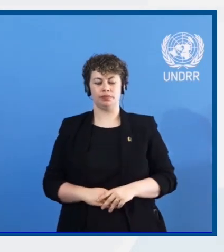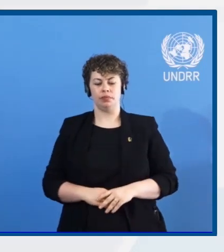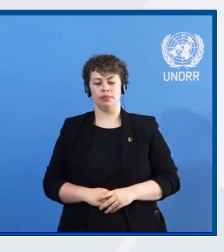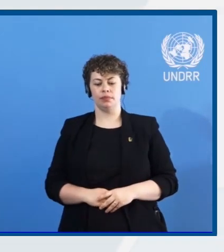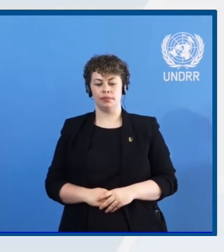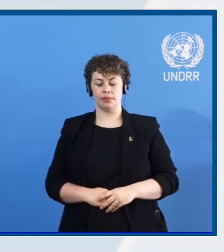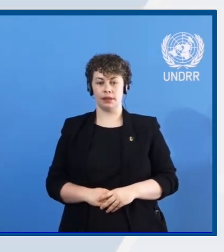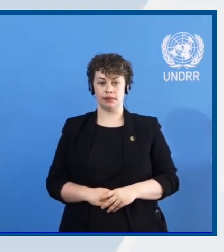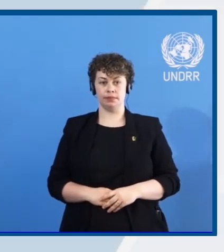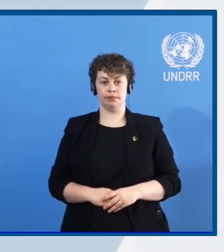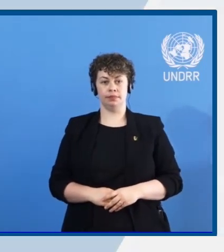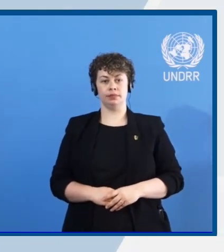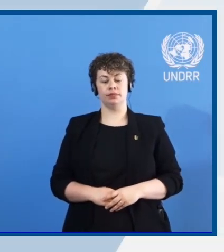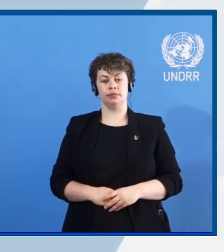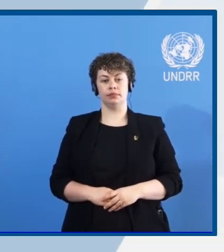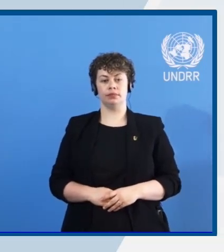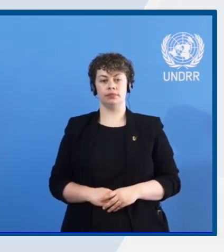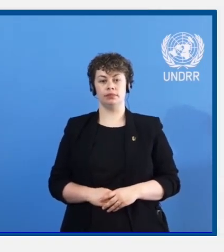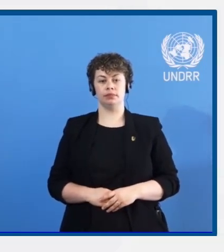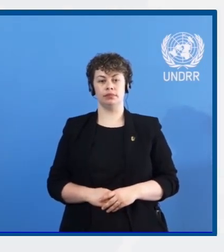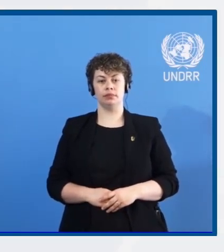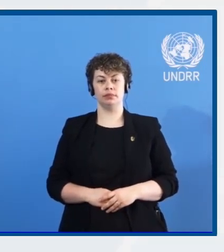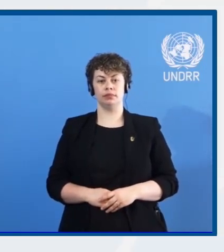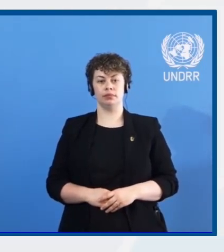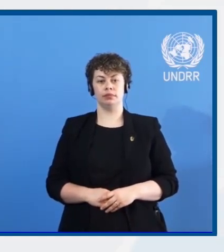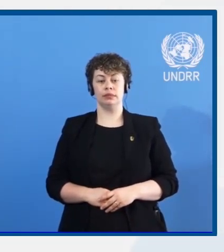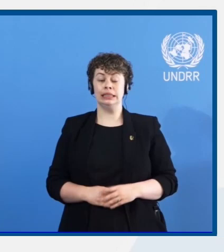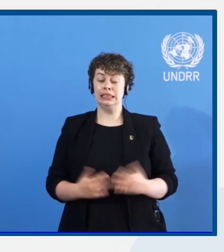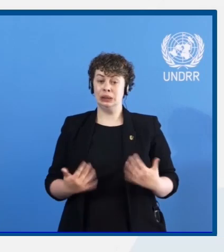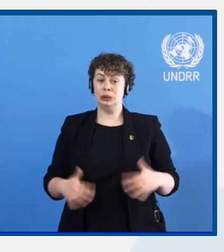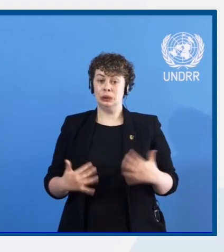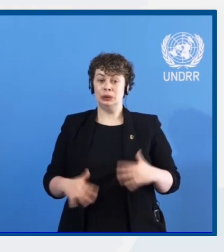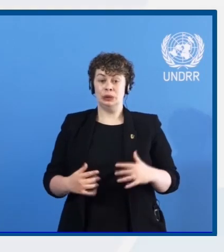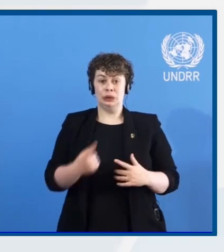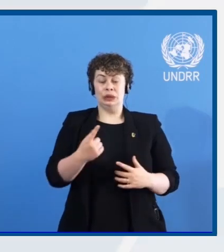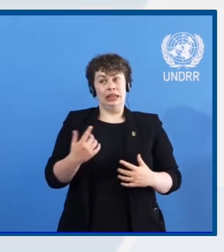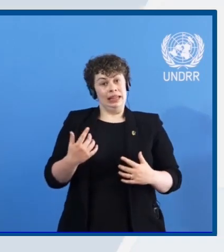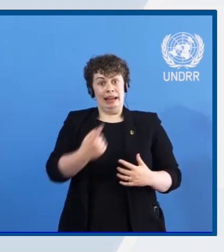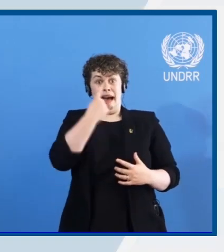Sigue siendo preguntas difíciles de responder,